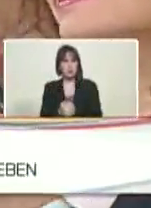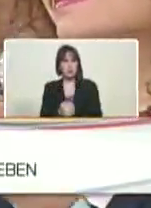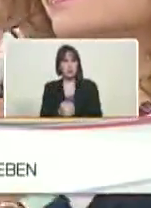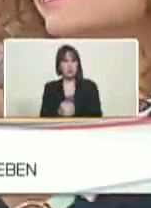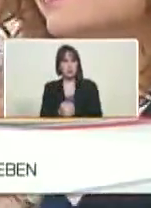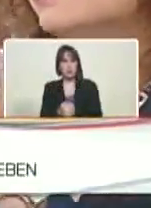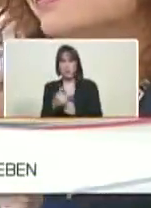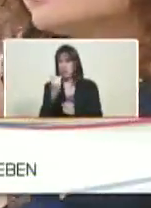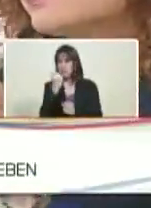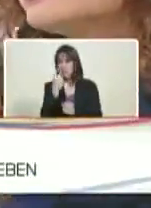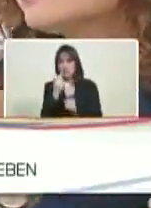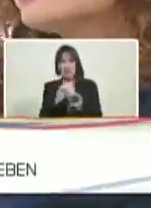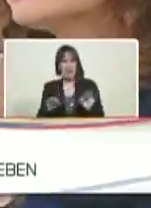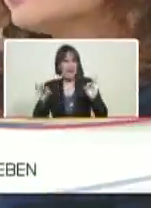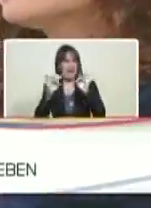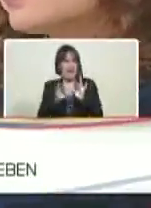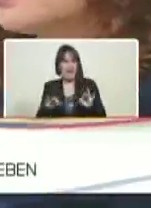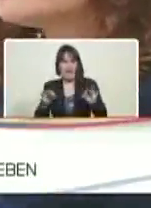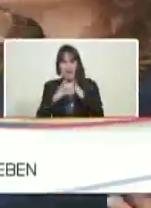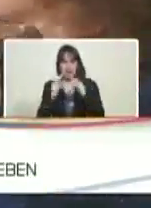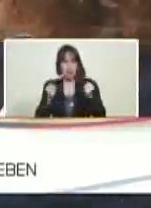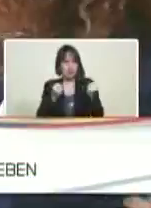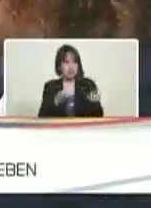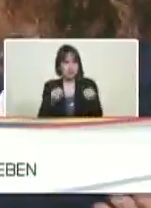no le falte nada a esos 6 millones de hogares.